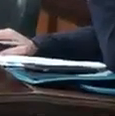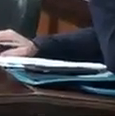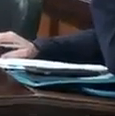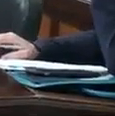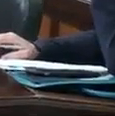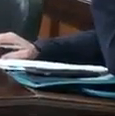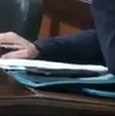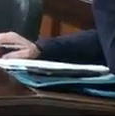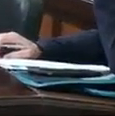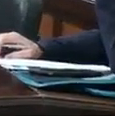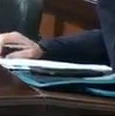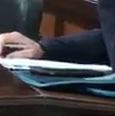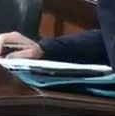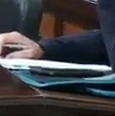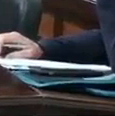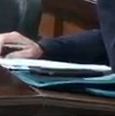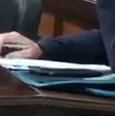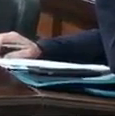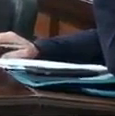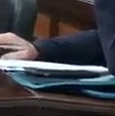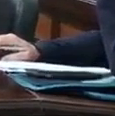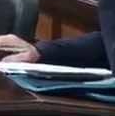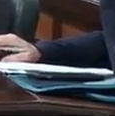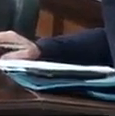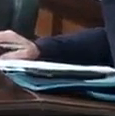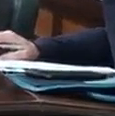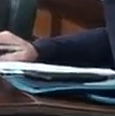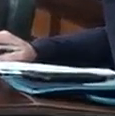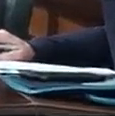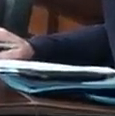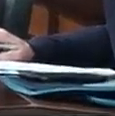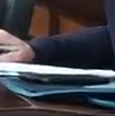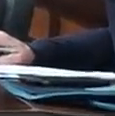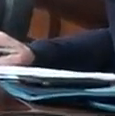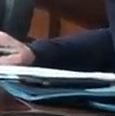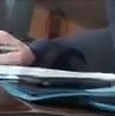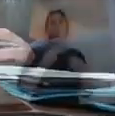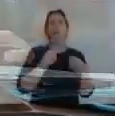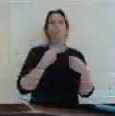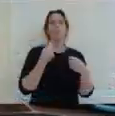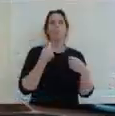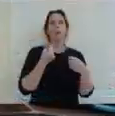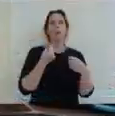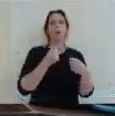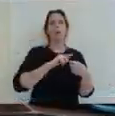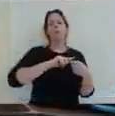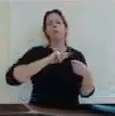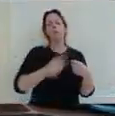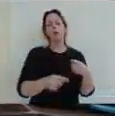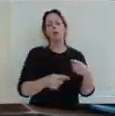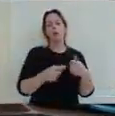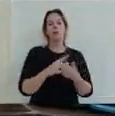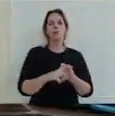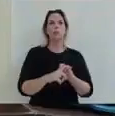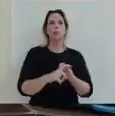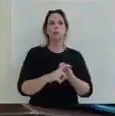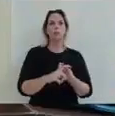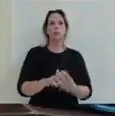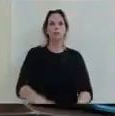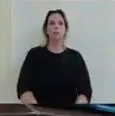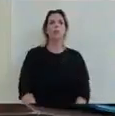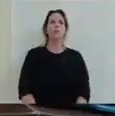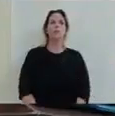partidas diferentes, ¿no? Acá se trata de... Perdón, voy a pedir que se lea primero el proyecto porque ahí está el detalle